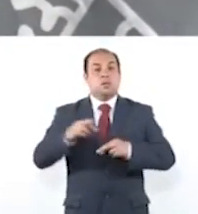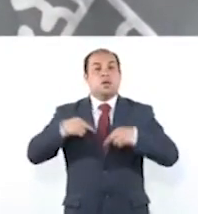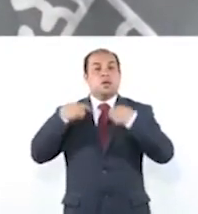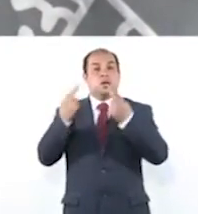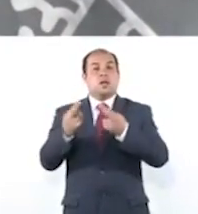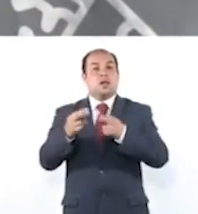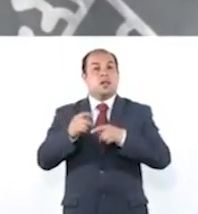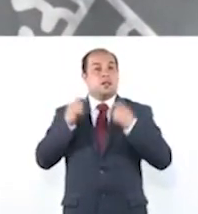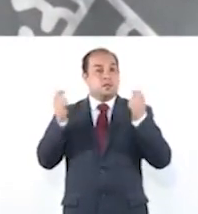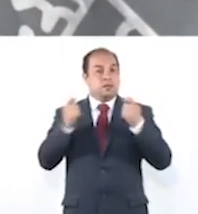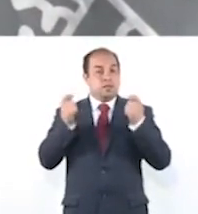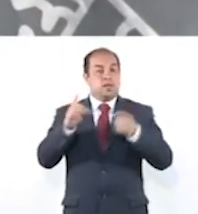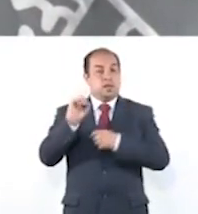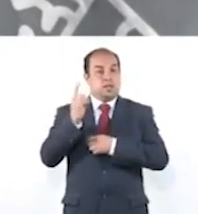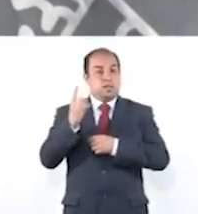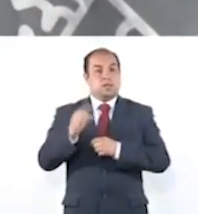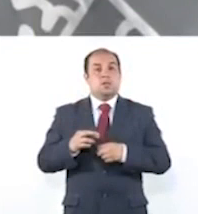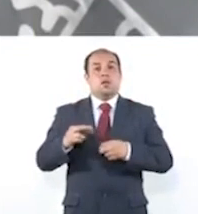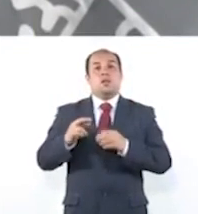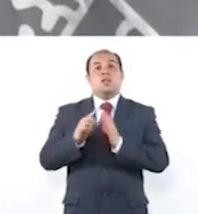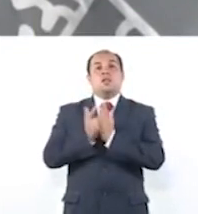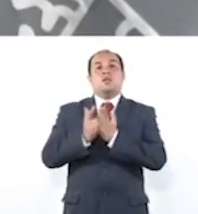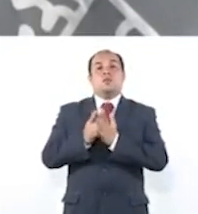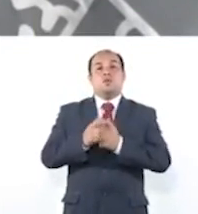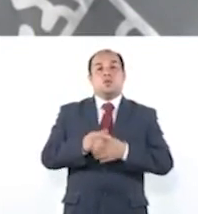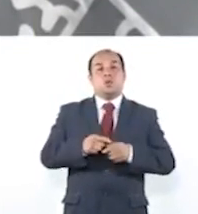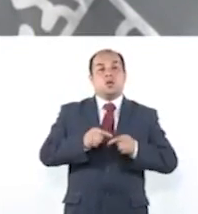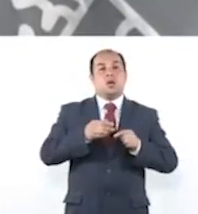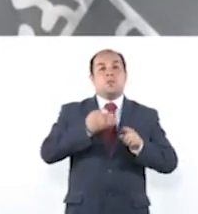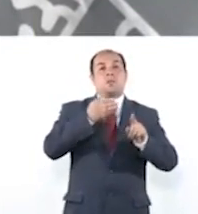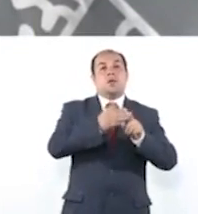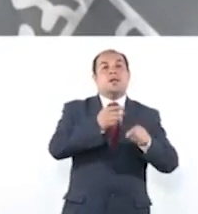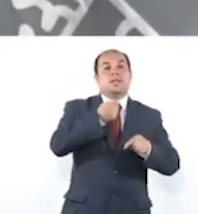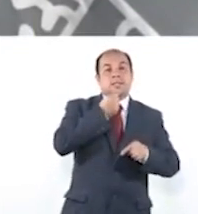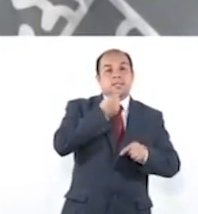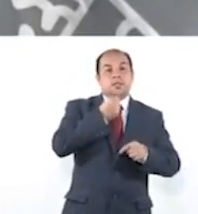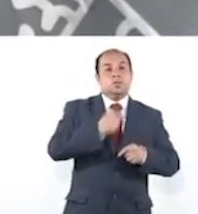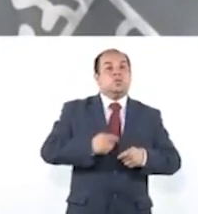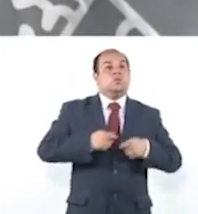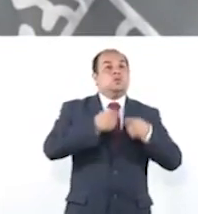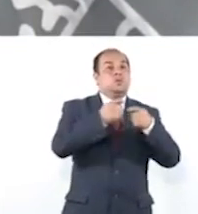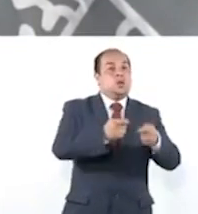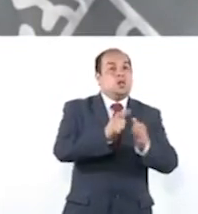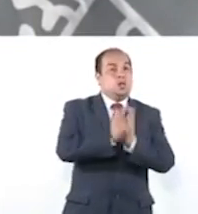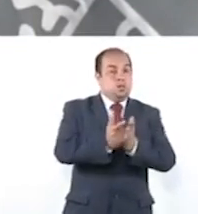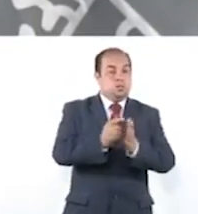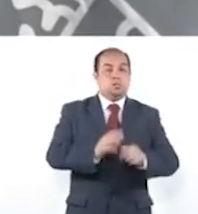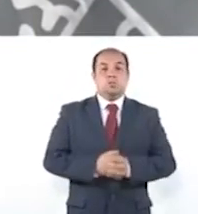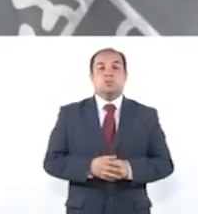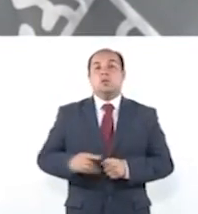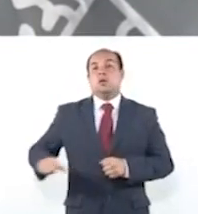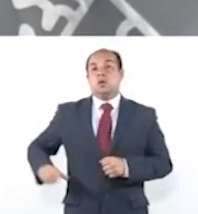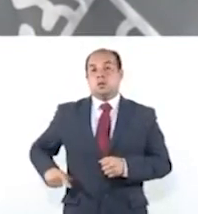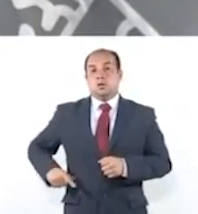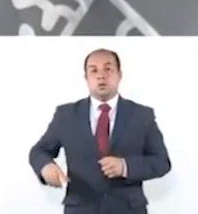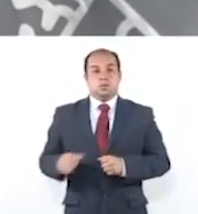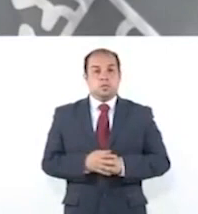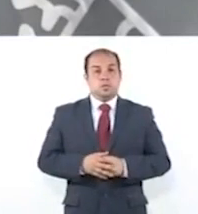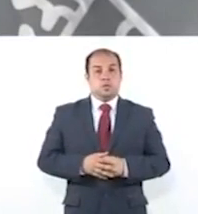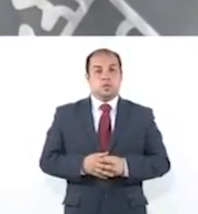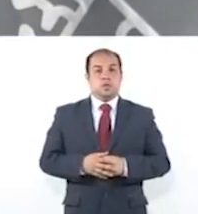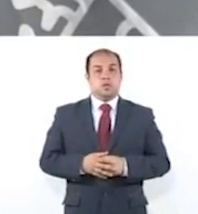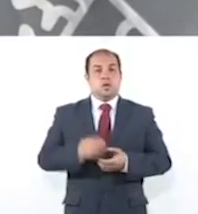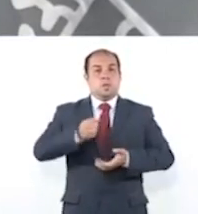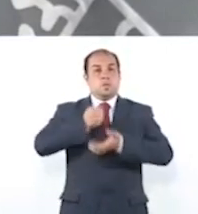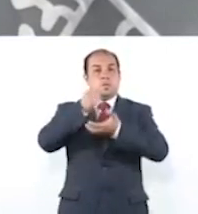festividades de diciembre libros a los niños. El gobierno aportará el financiamiento